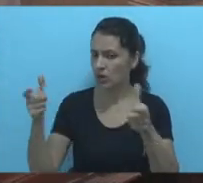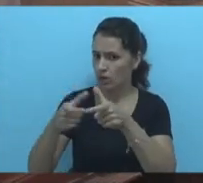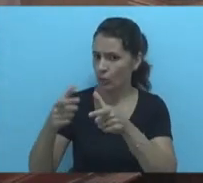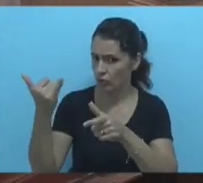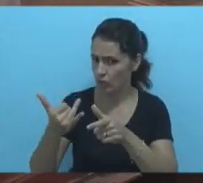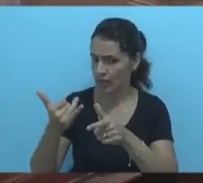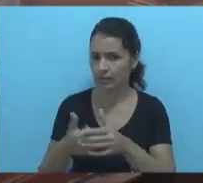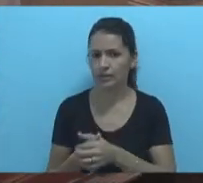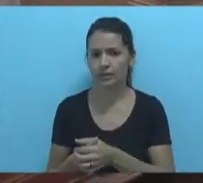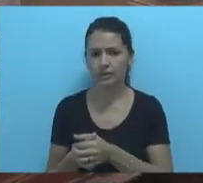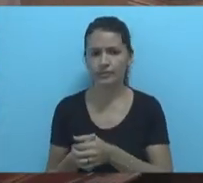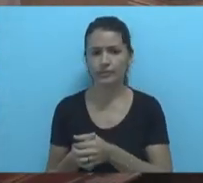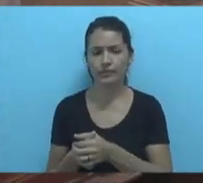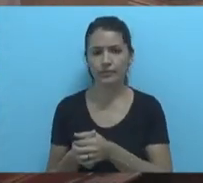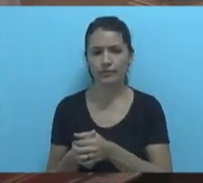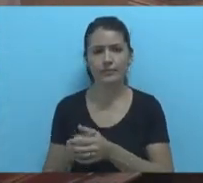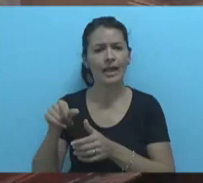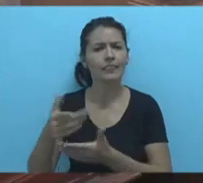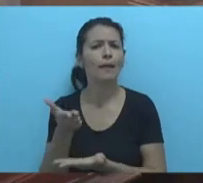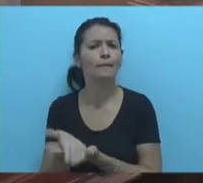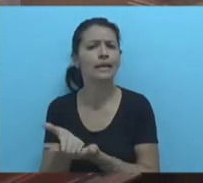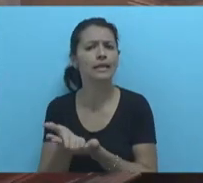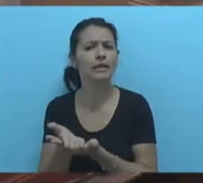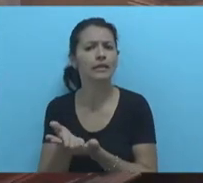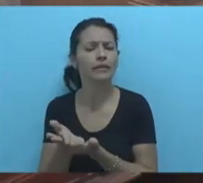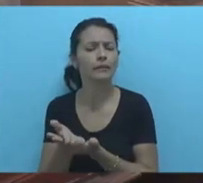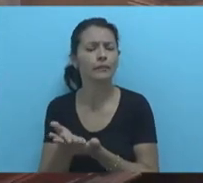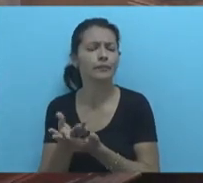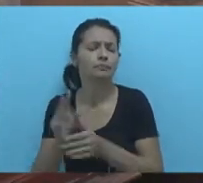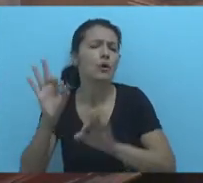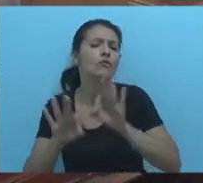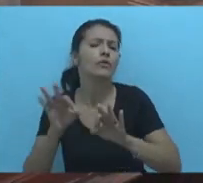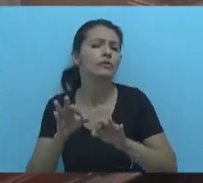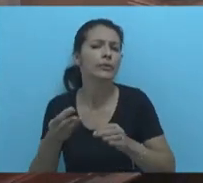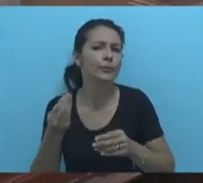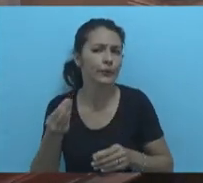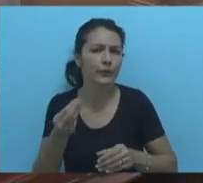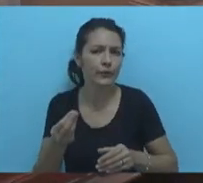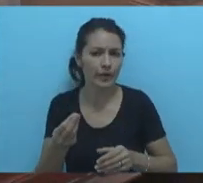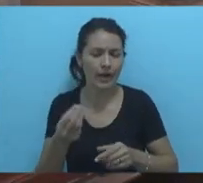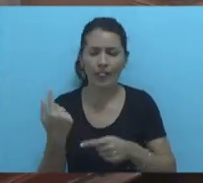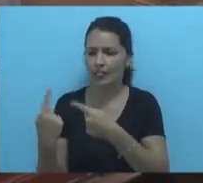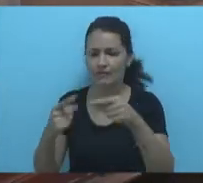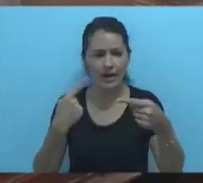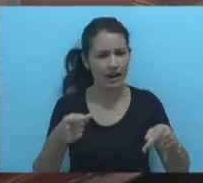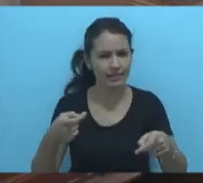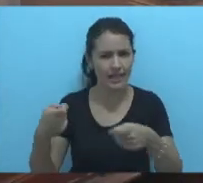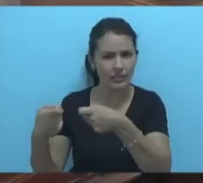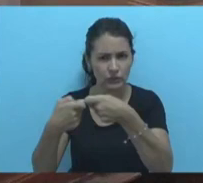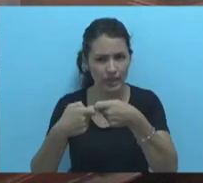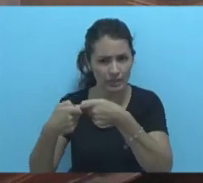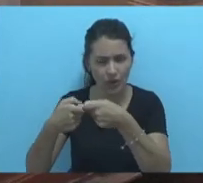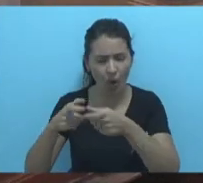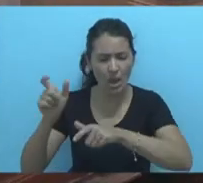plantea el diputado Palo Oliver es un pedido que realizan diferentes asociaciones de víctimas, pero fundamentalmente